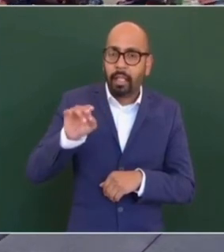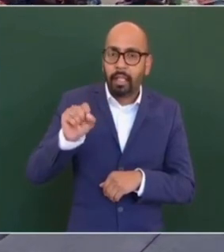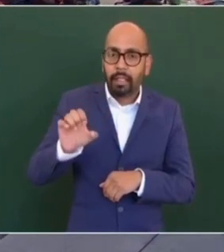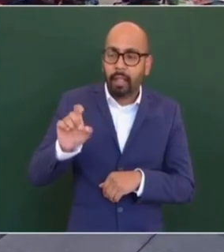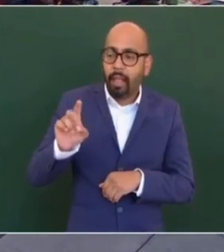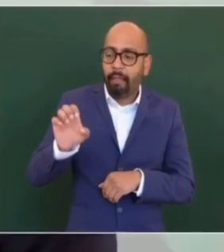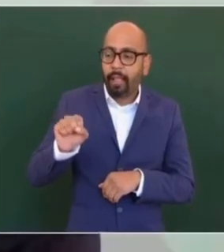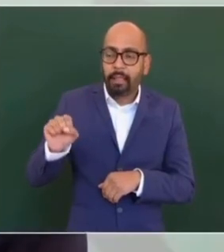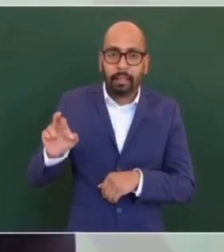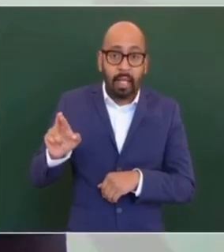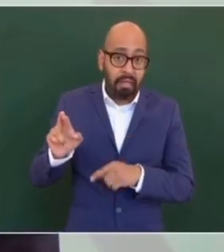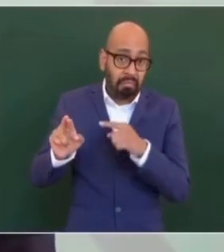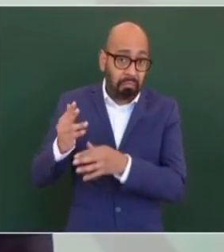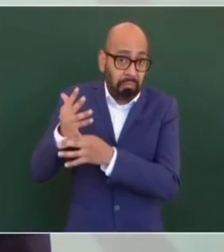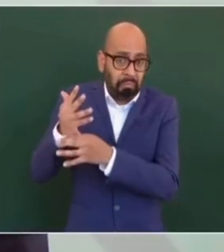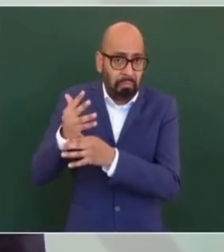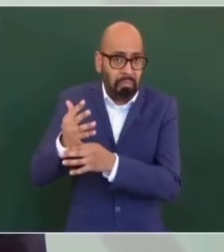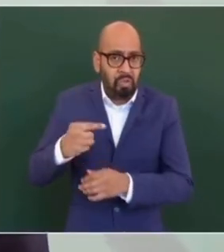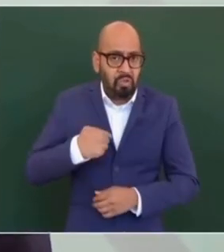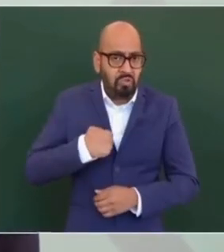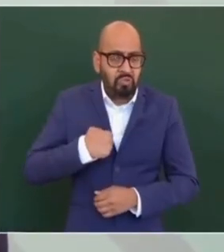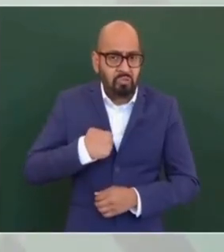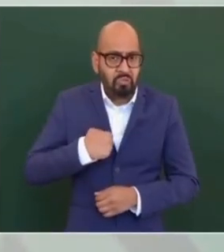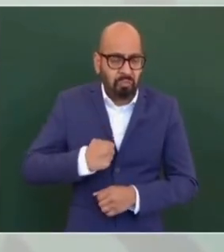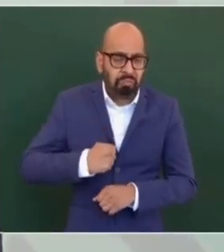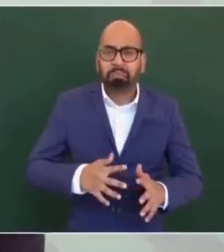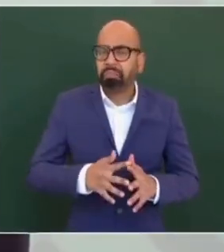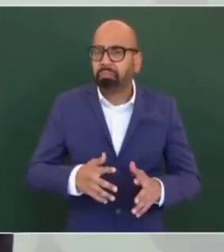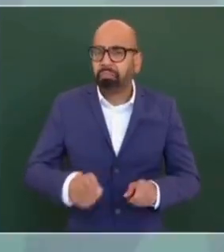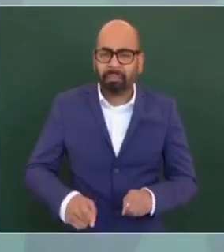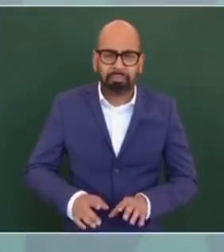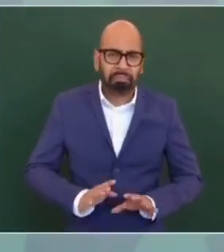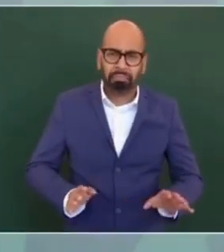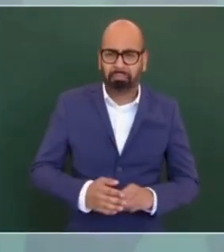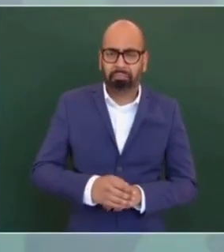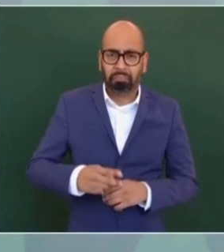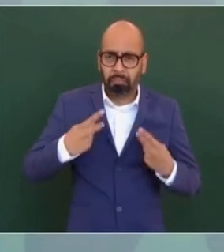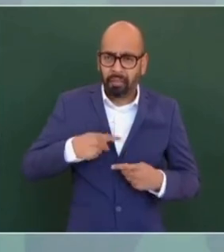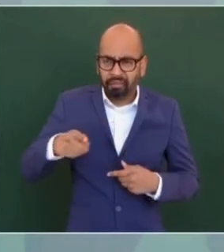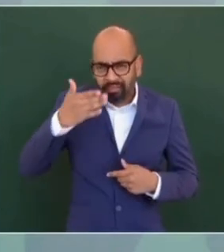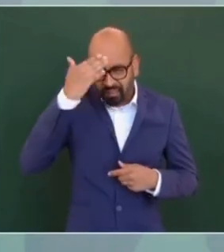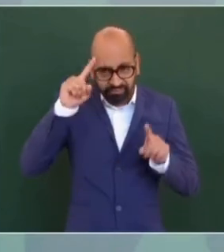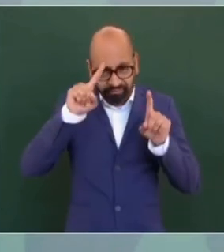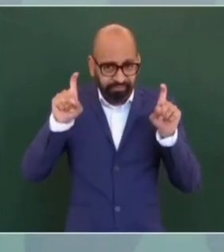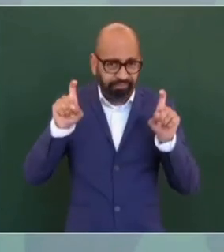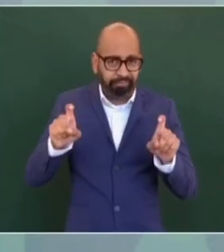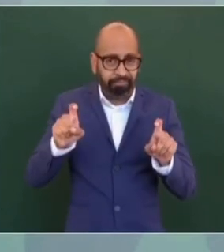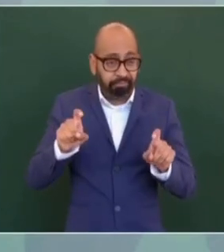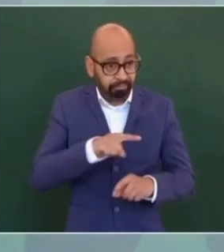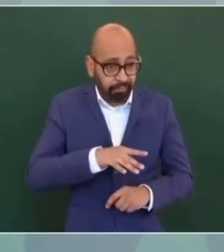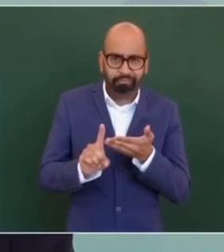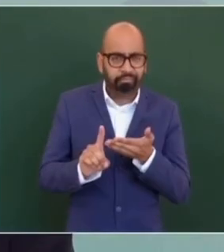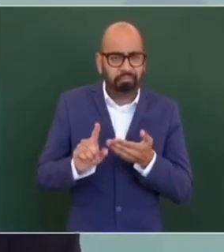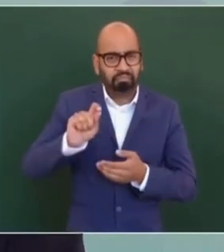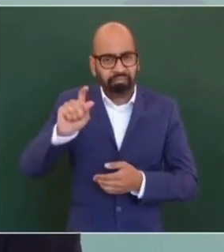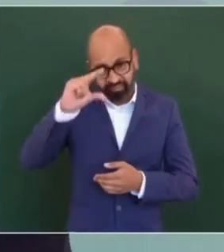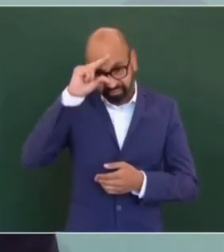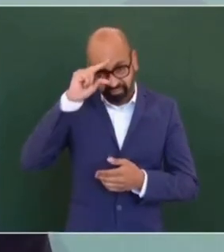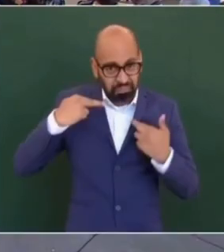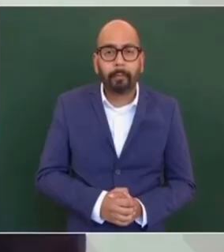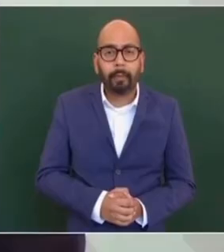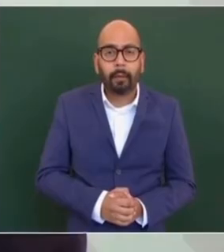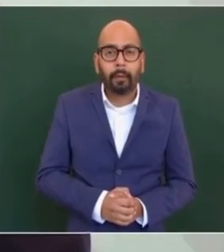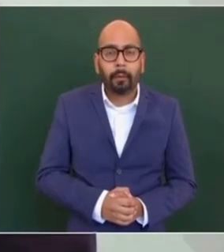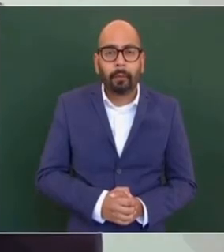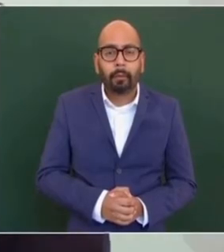que yo había dado un golpe de Estado. Ya no soy Andrés Manuel, soy Augusto. La gente ni se enteró que hubo un golpe de Estado, porque ahora ya está esto que le queda. Ya no quiero hablar de otras